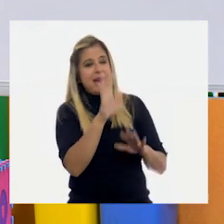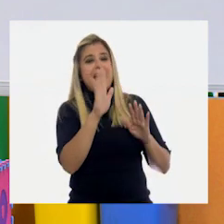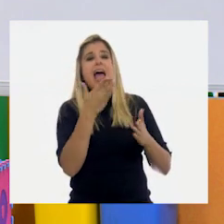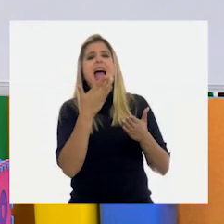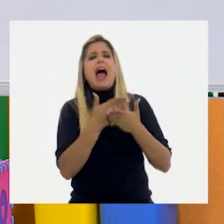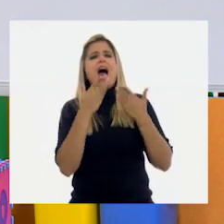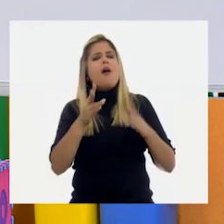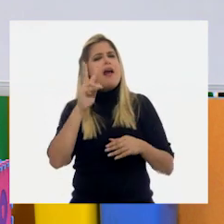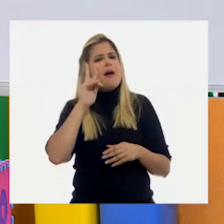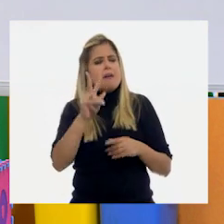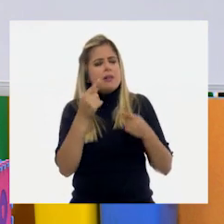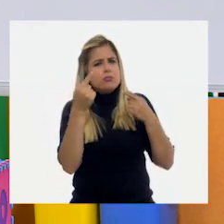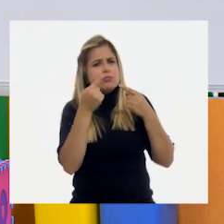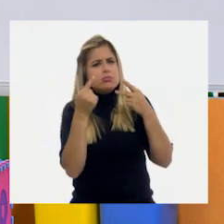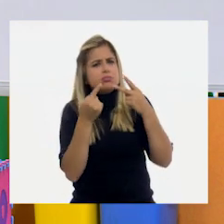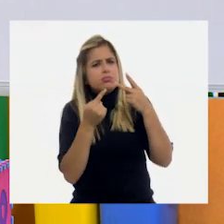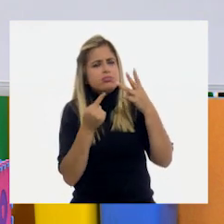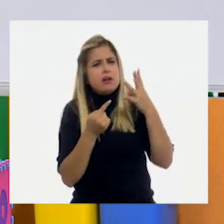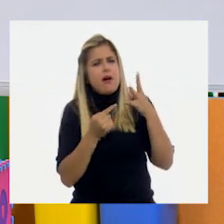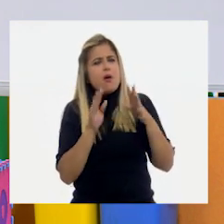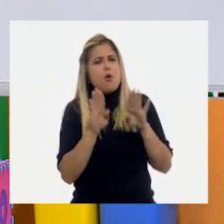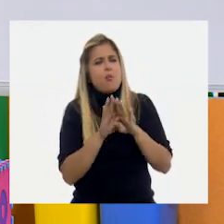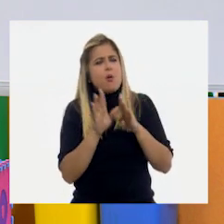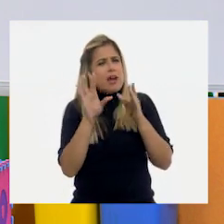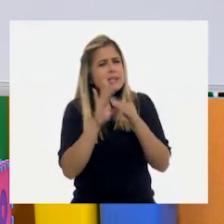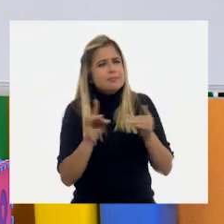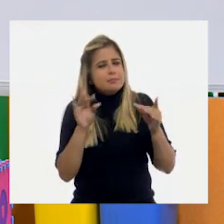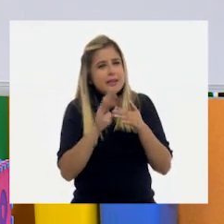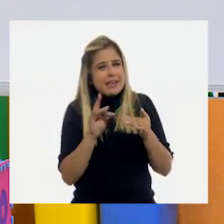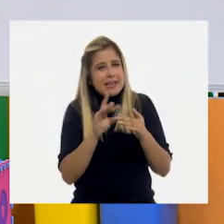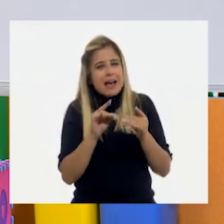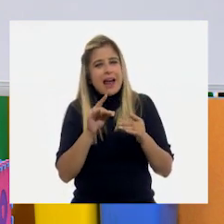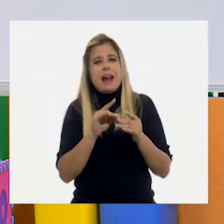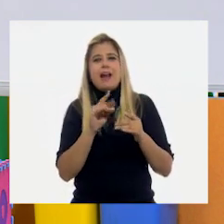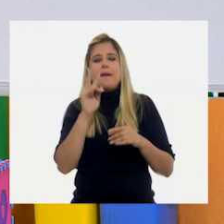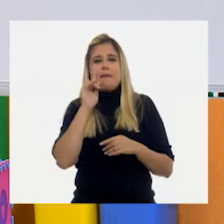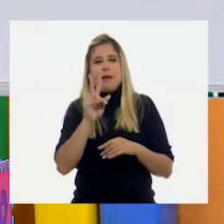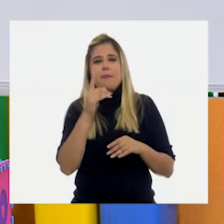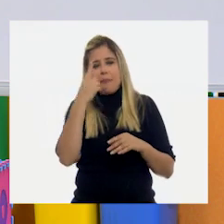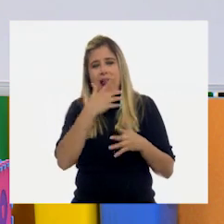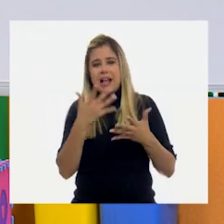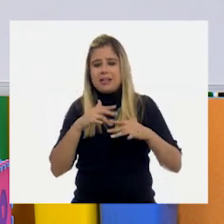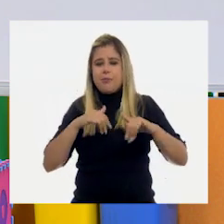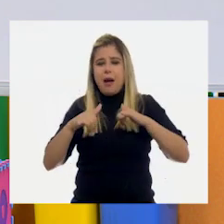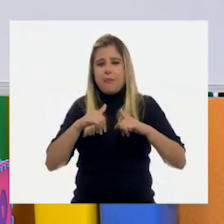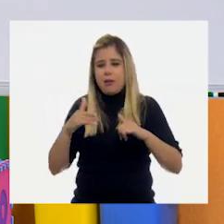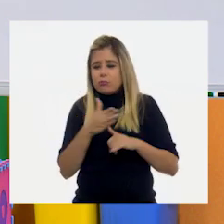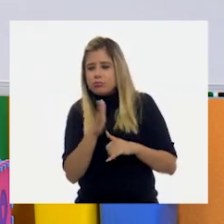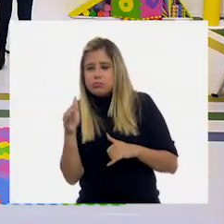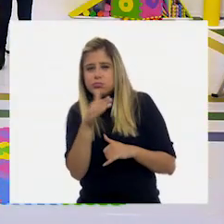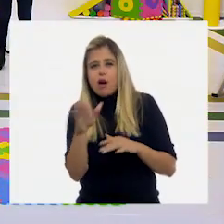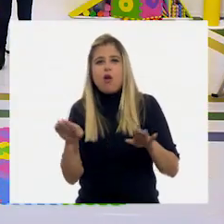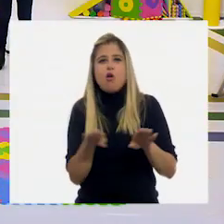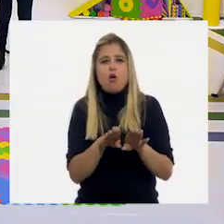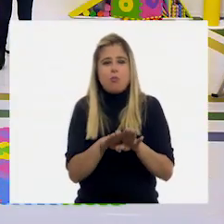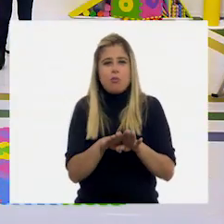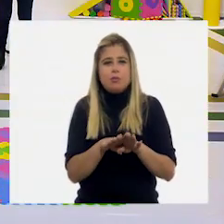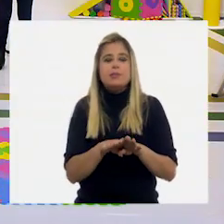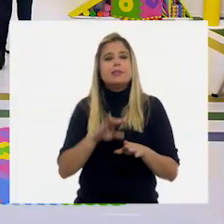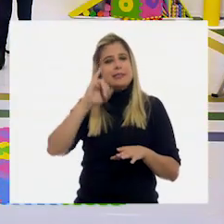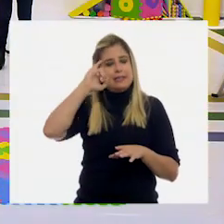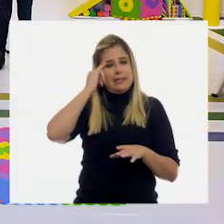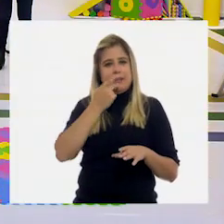Ajá. algunos puntos de referencia para poder leer bien este croquis. En aquí yo conté